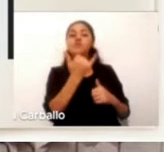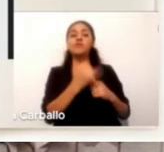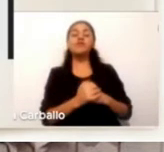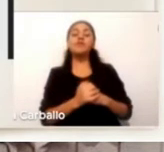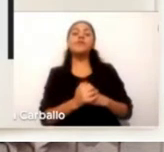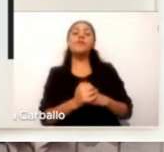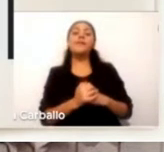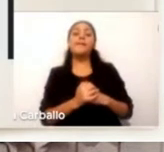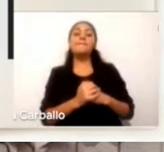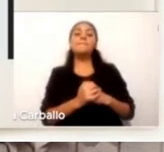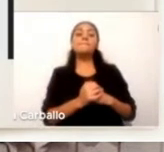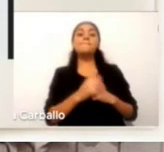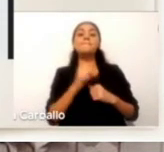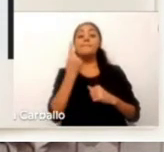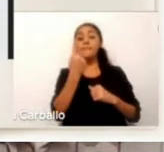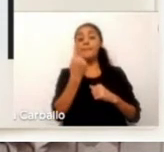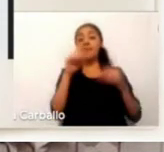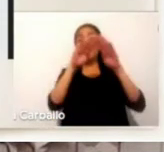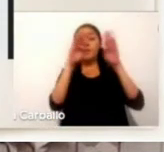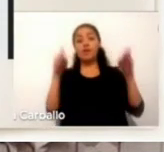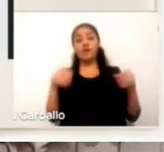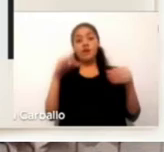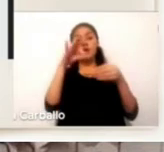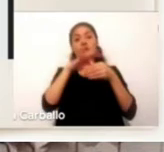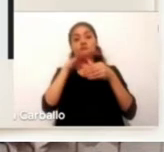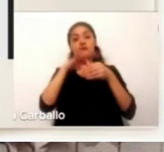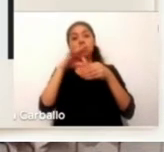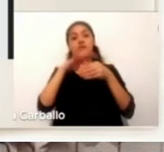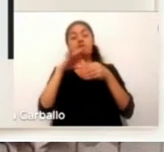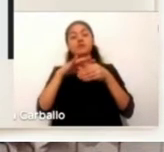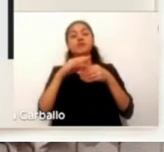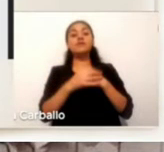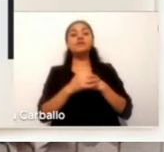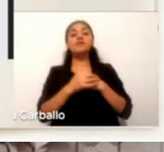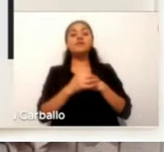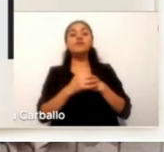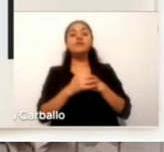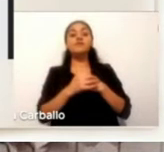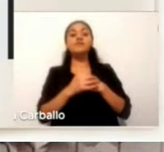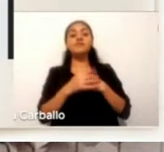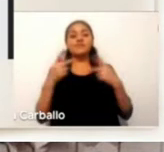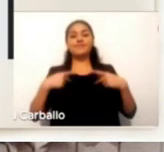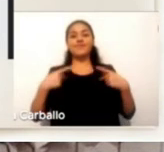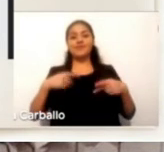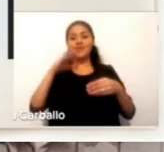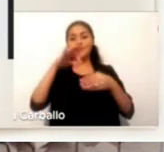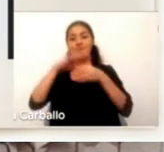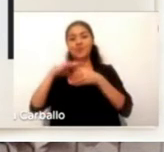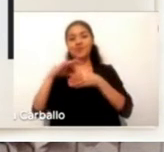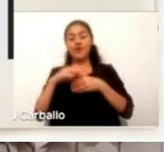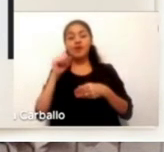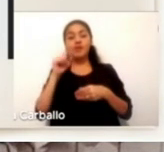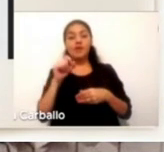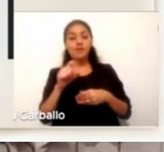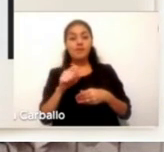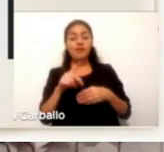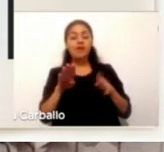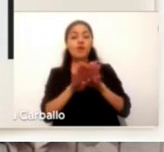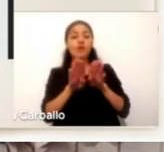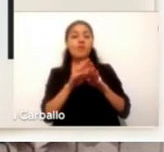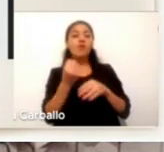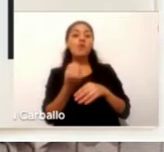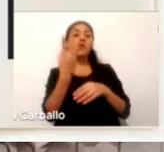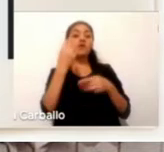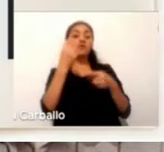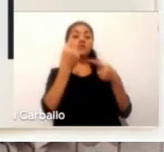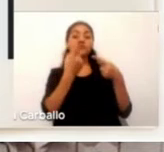Referente a una casilla, se subsanaron los rubros de personas que votaron y resultado de la votación con el conteo de sellos en